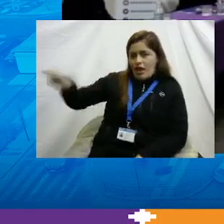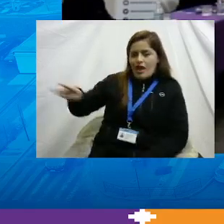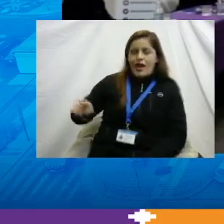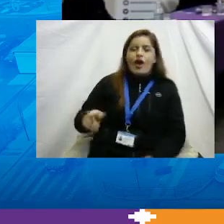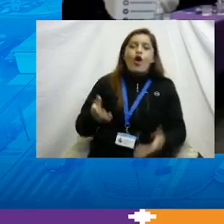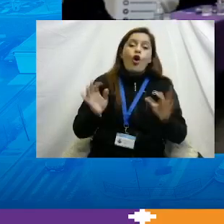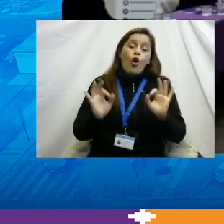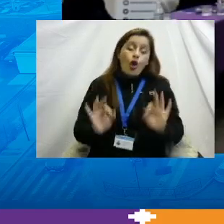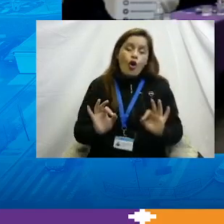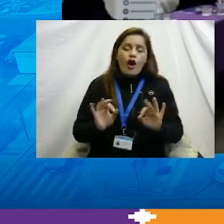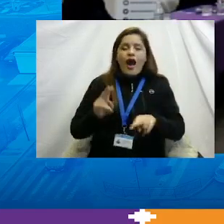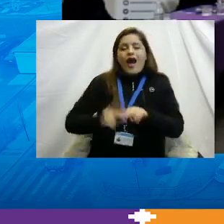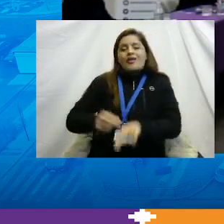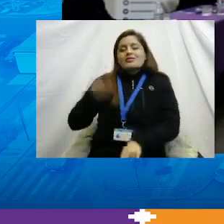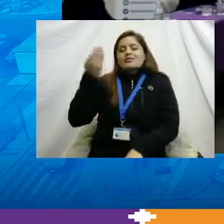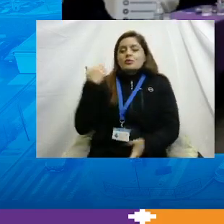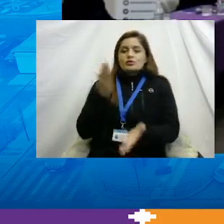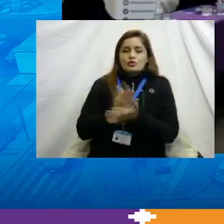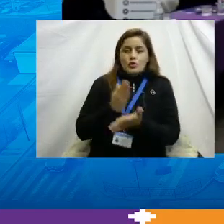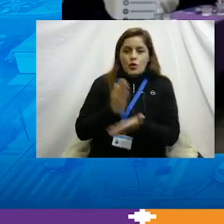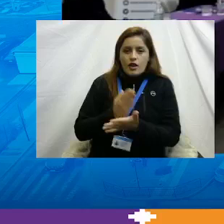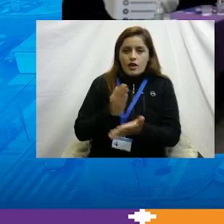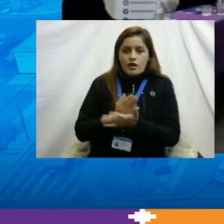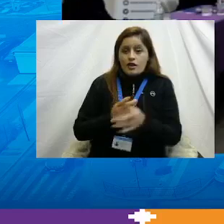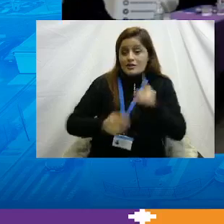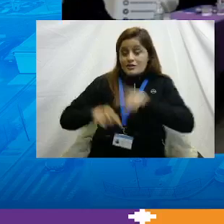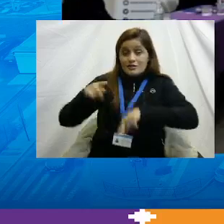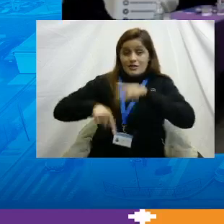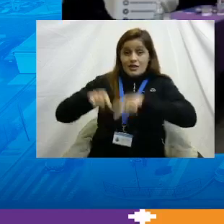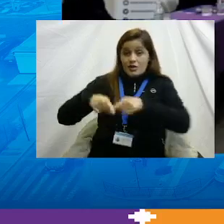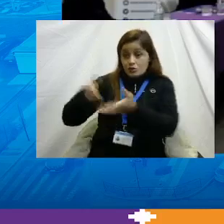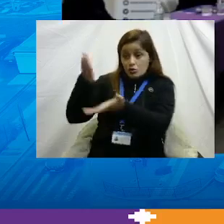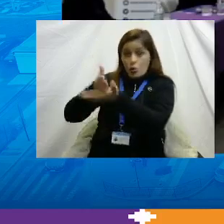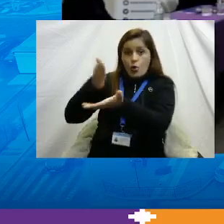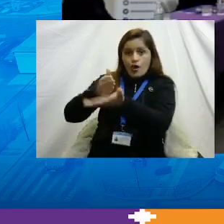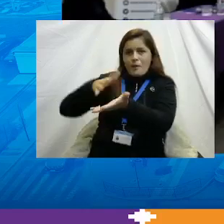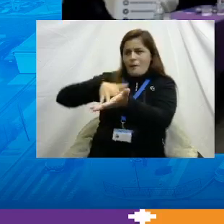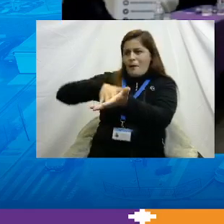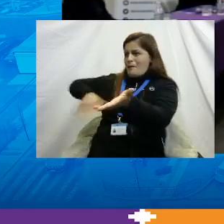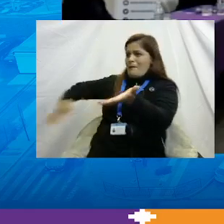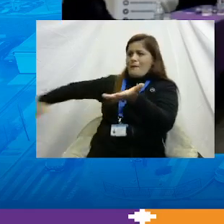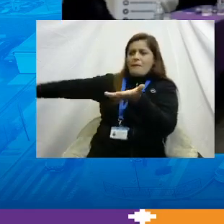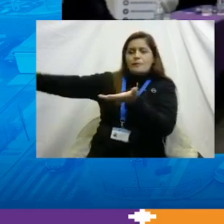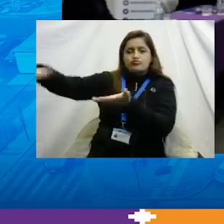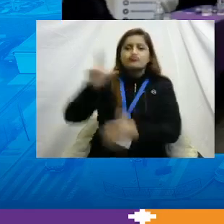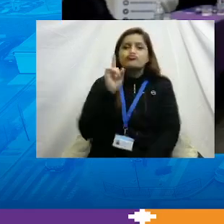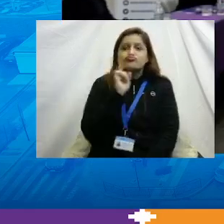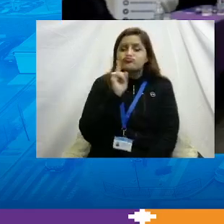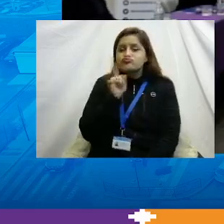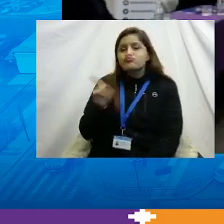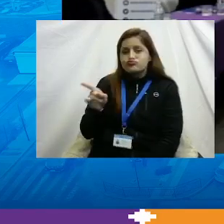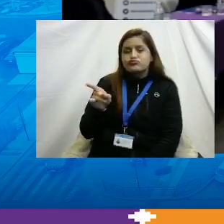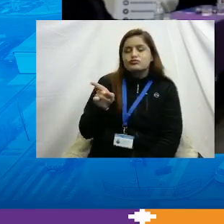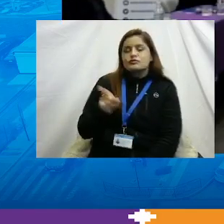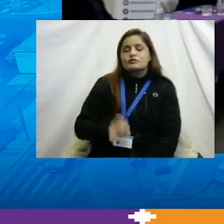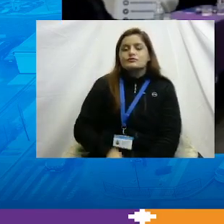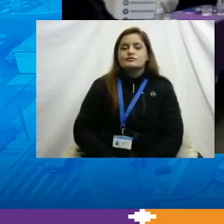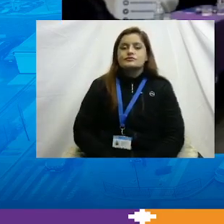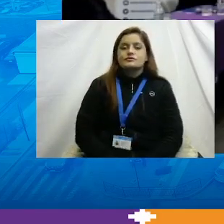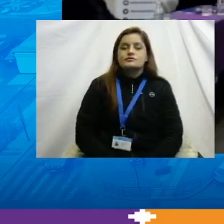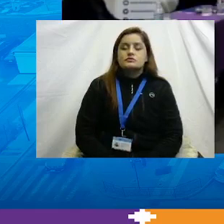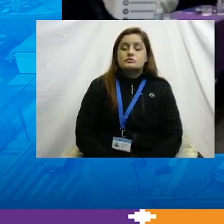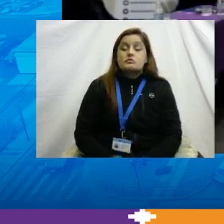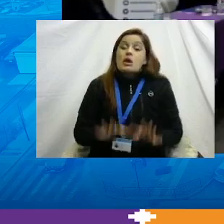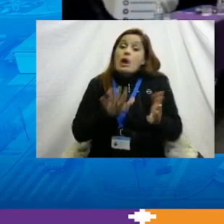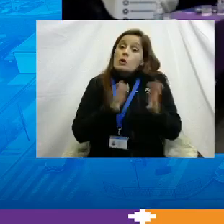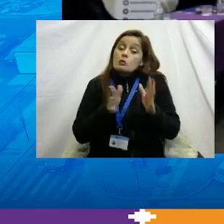colegio y que el terreno no es tan solo donde está el colegio, sino que son más hectáreas más dentro de ese sector. Entonces